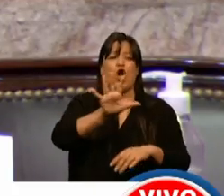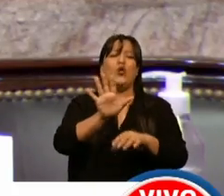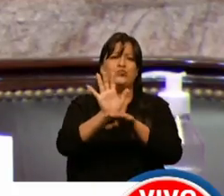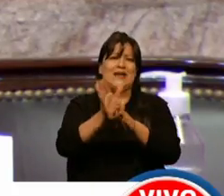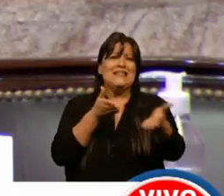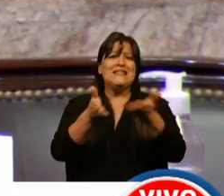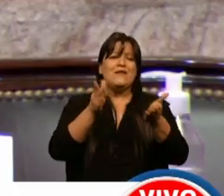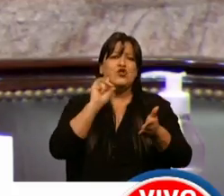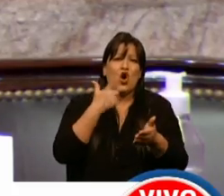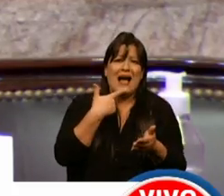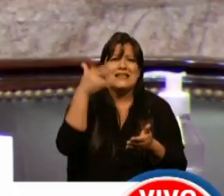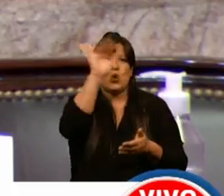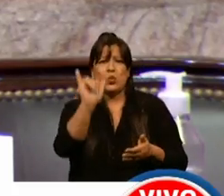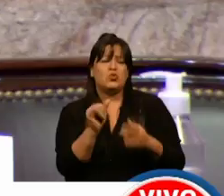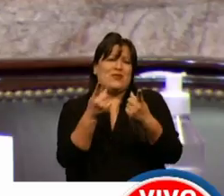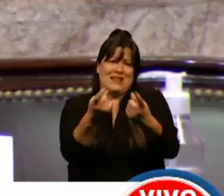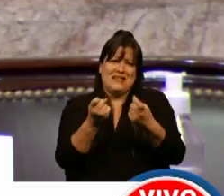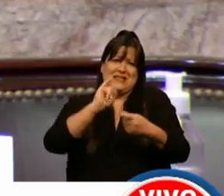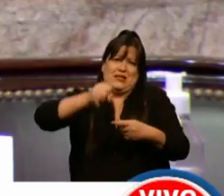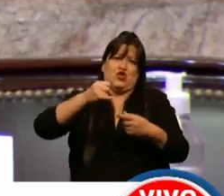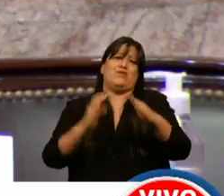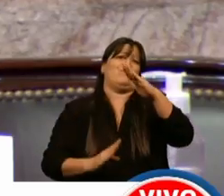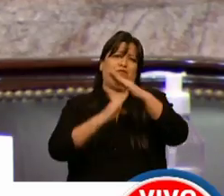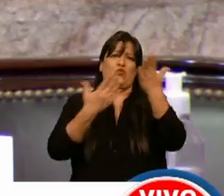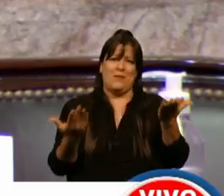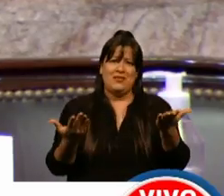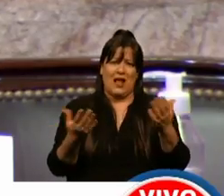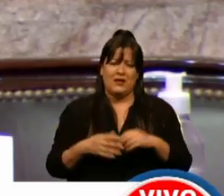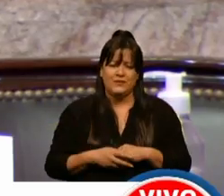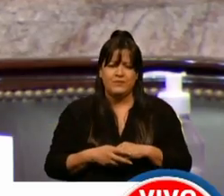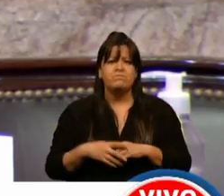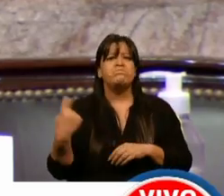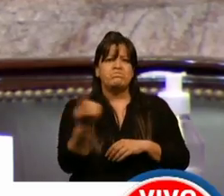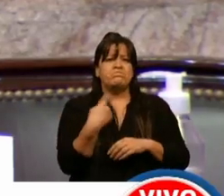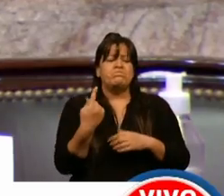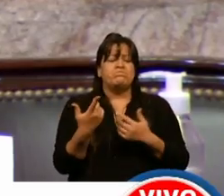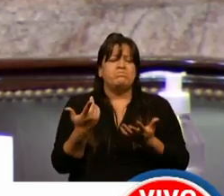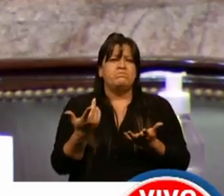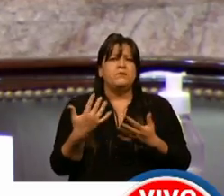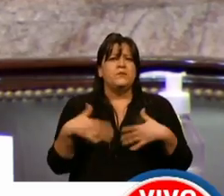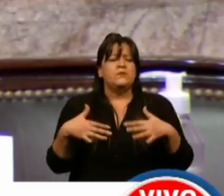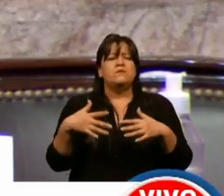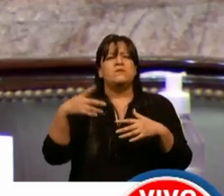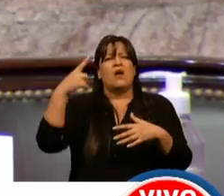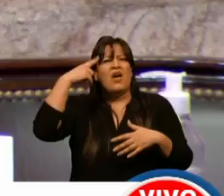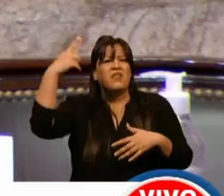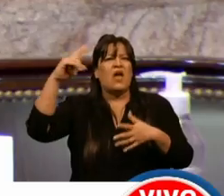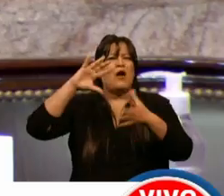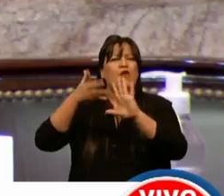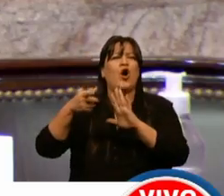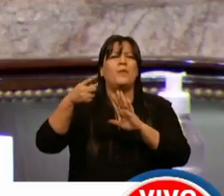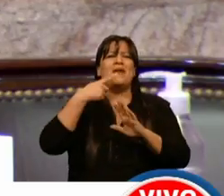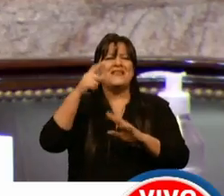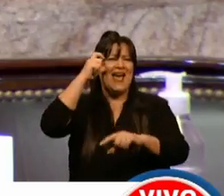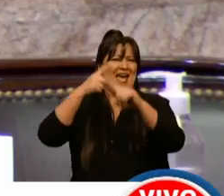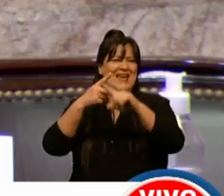de carácter esencial y fundamental muy lejos estamos de aquellas ideas trasnochadas de